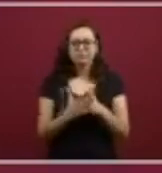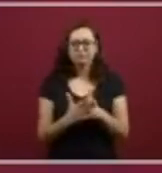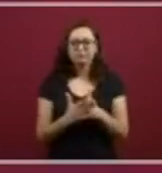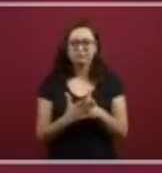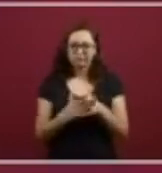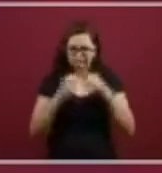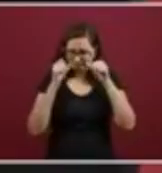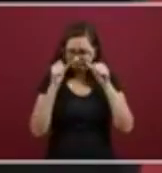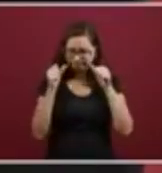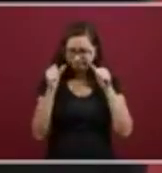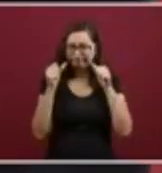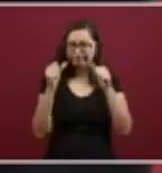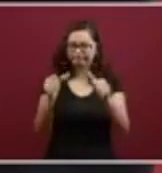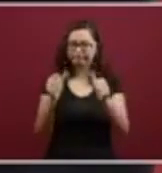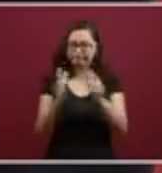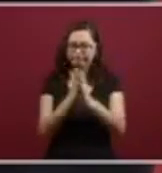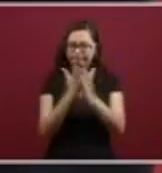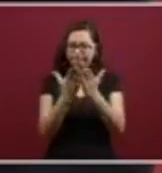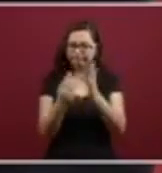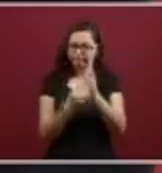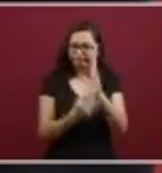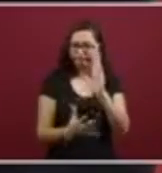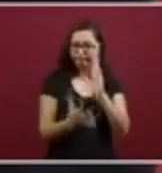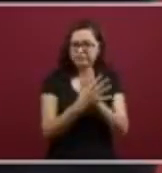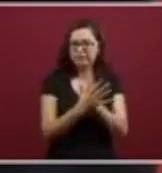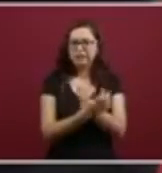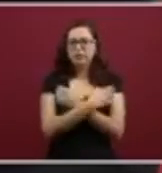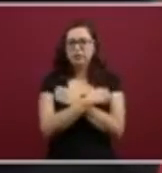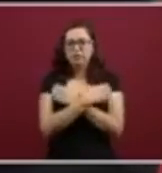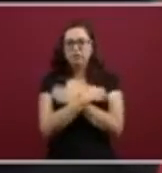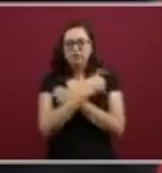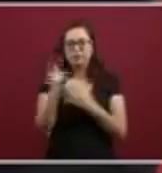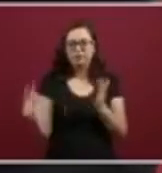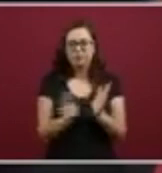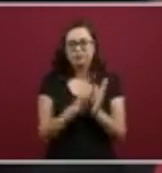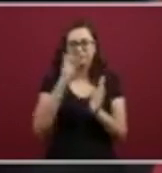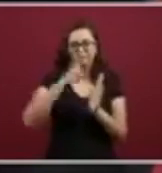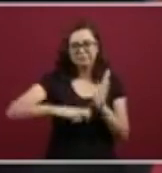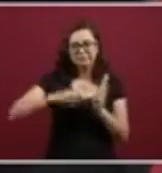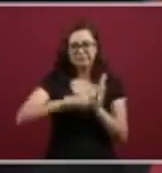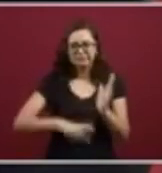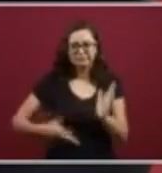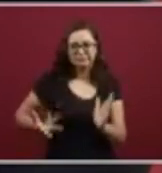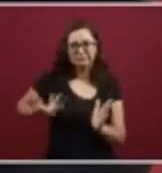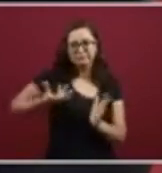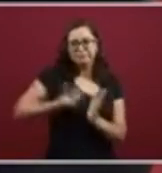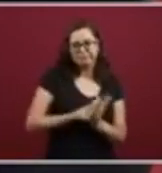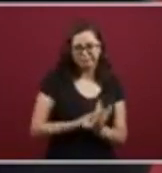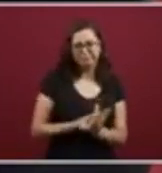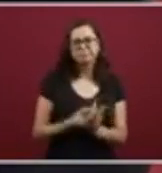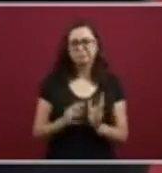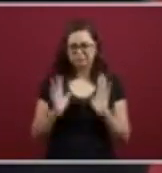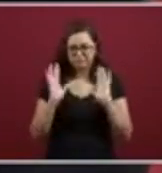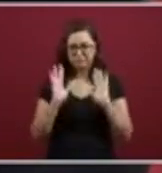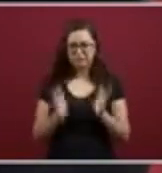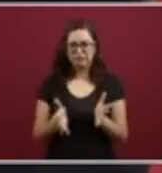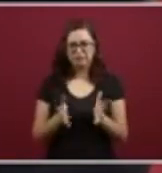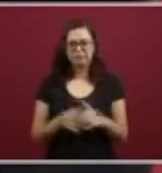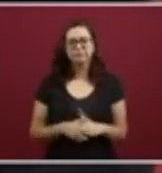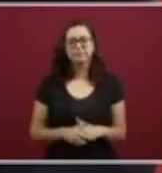tomarse en cuenta. Es parte de la reforma nueva a la Constitución.